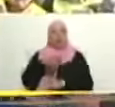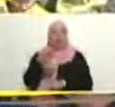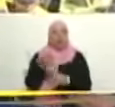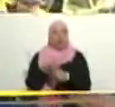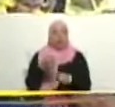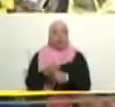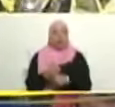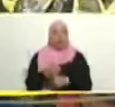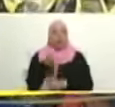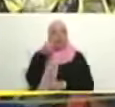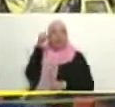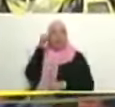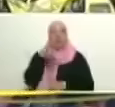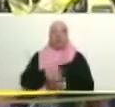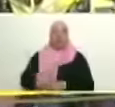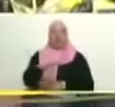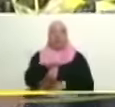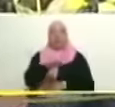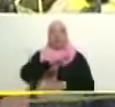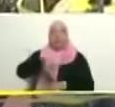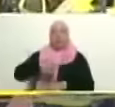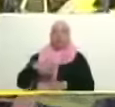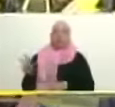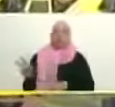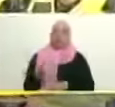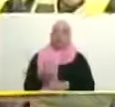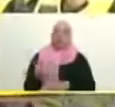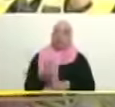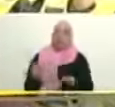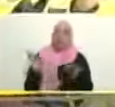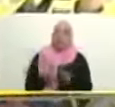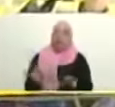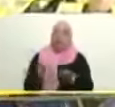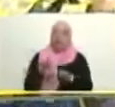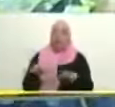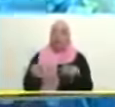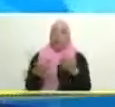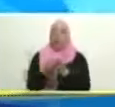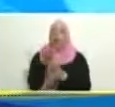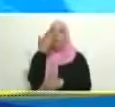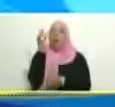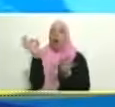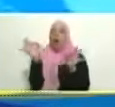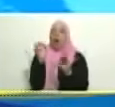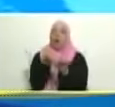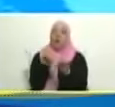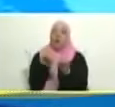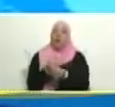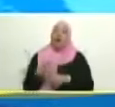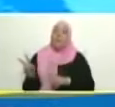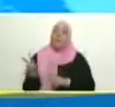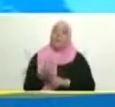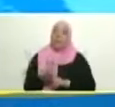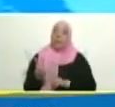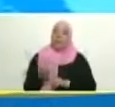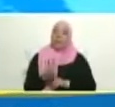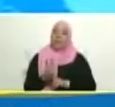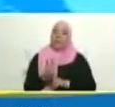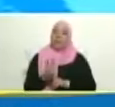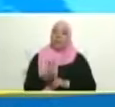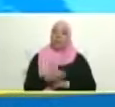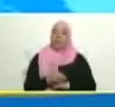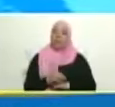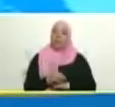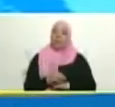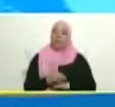corazón, desde el alma. Es nuestro país. Nadie nos lo regaló. Nadie nos regaló a Venezuela. Es el país más